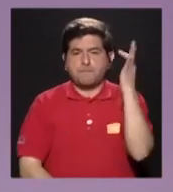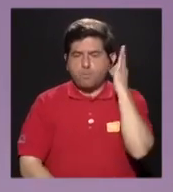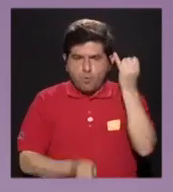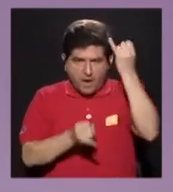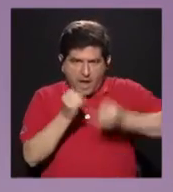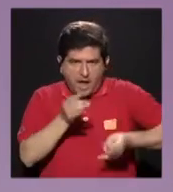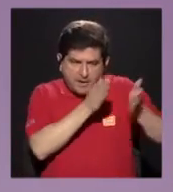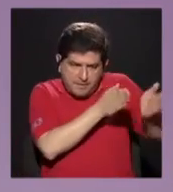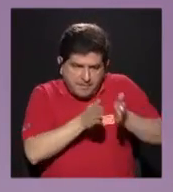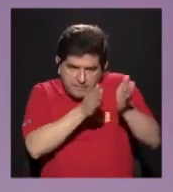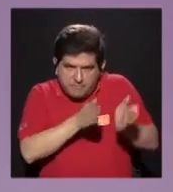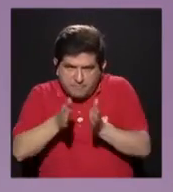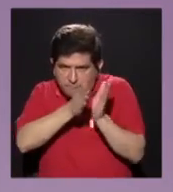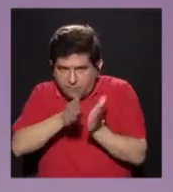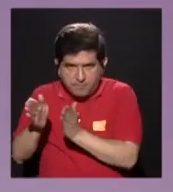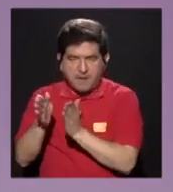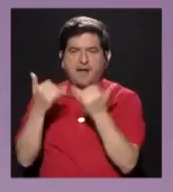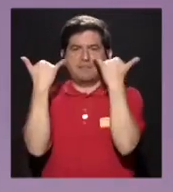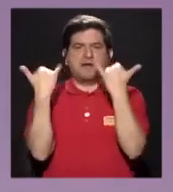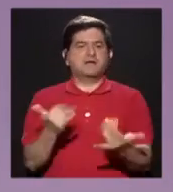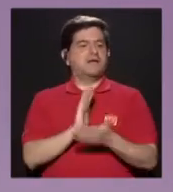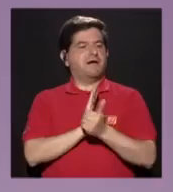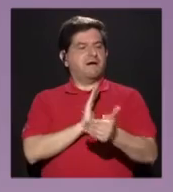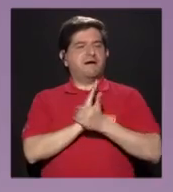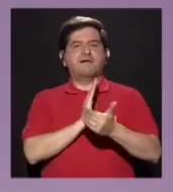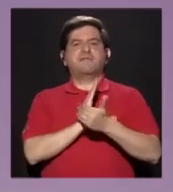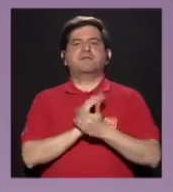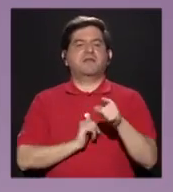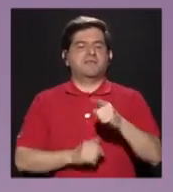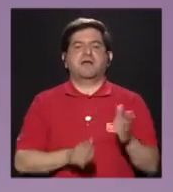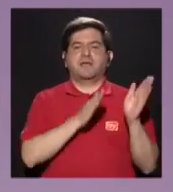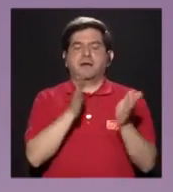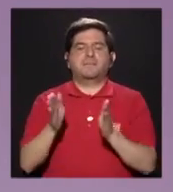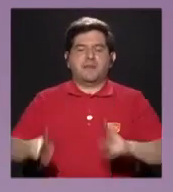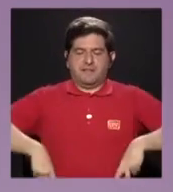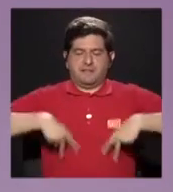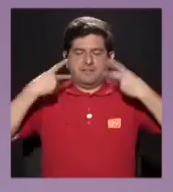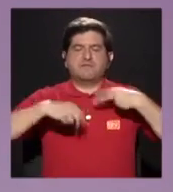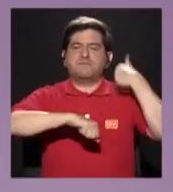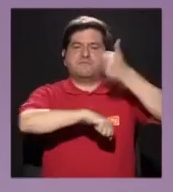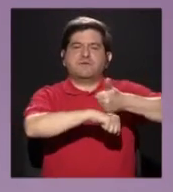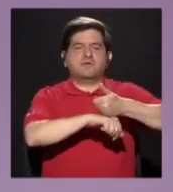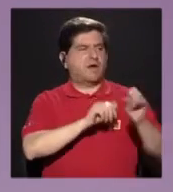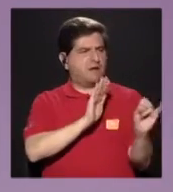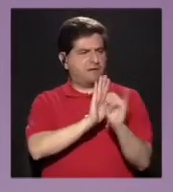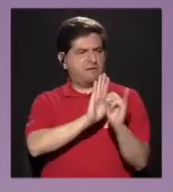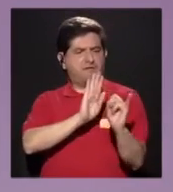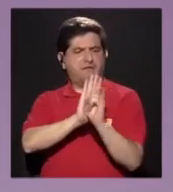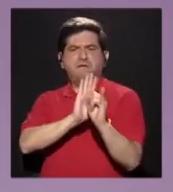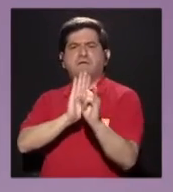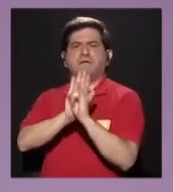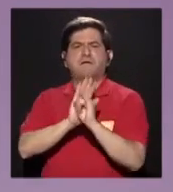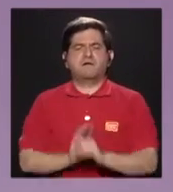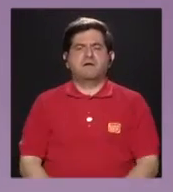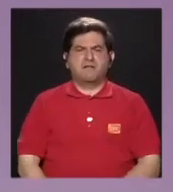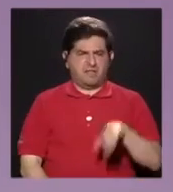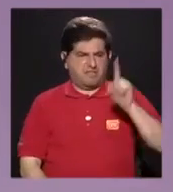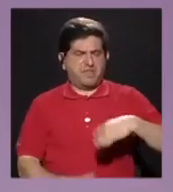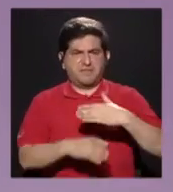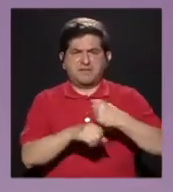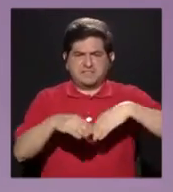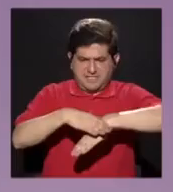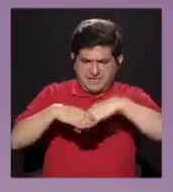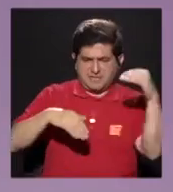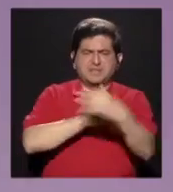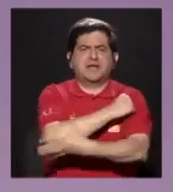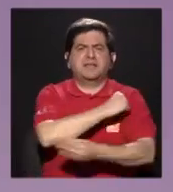al terminar la formación tiene la capacidad de hacer un plan de vida identificar qué es lo que debe hacer para salir